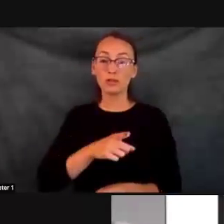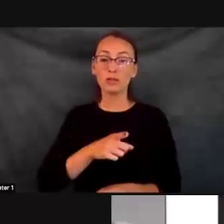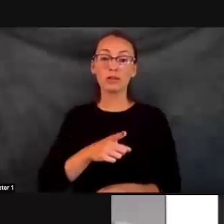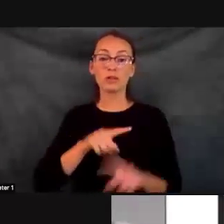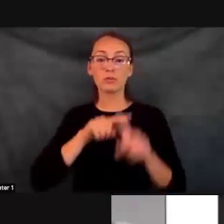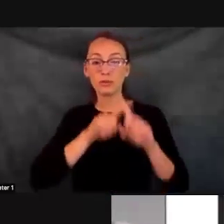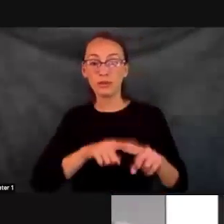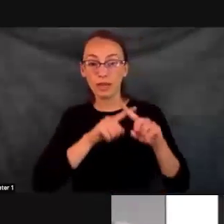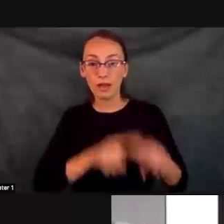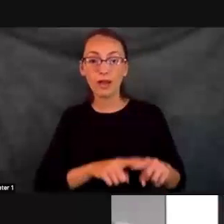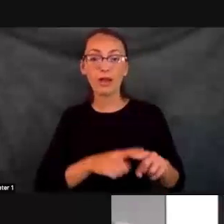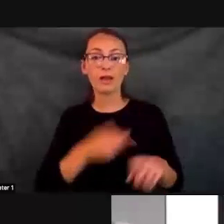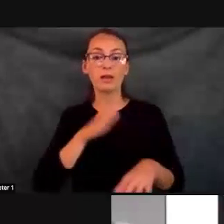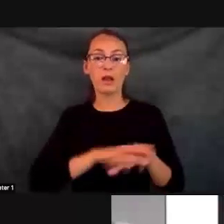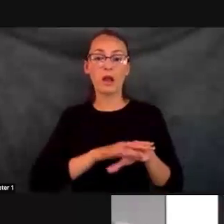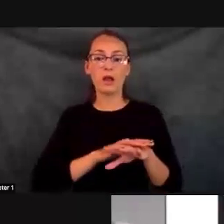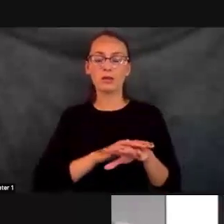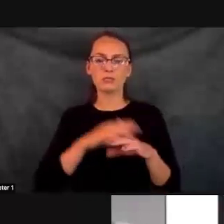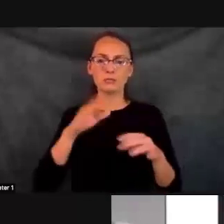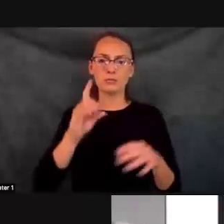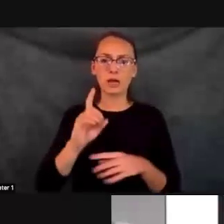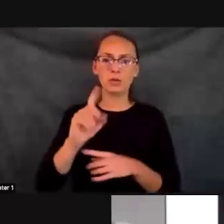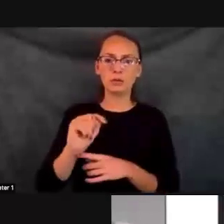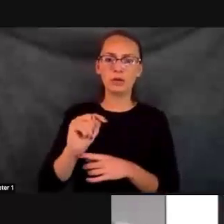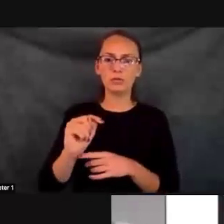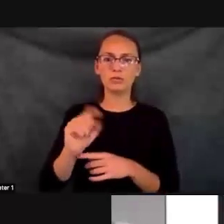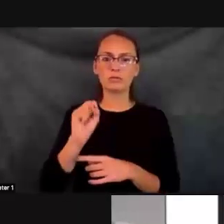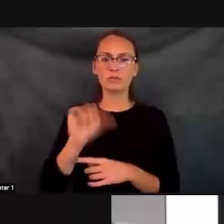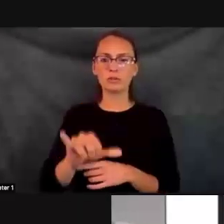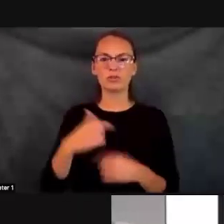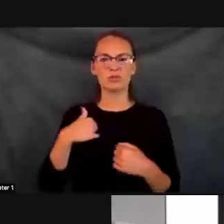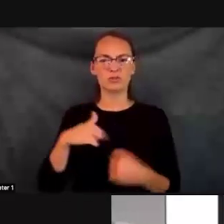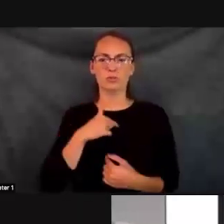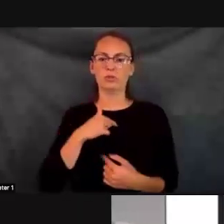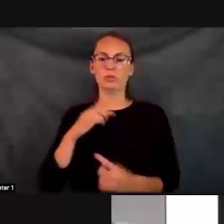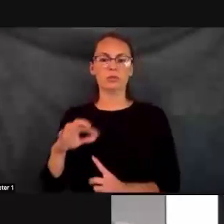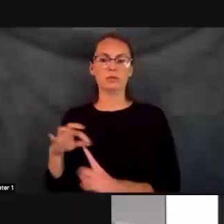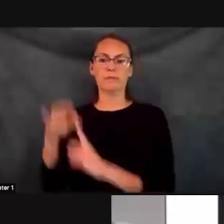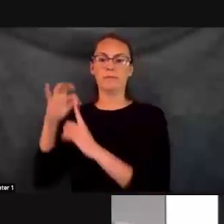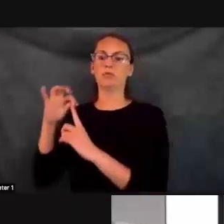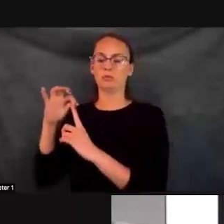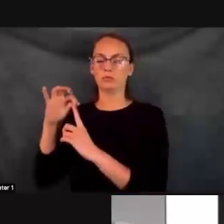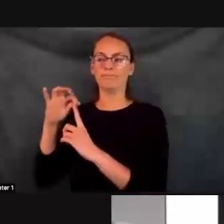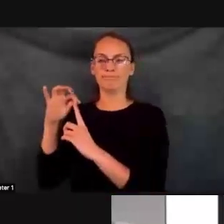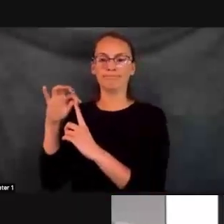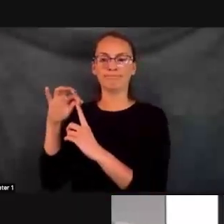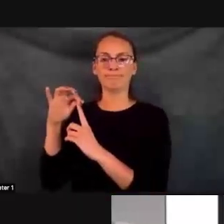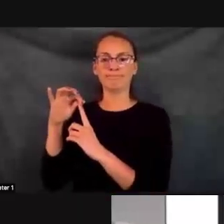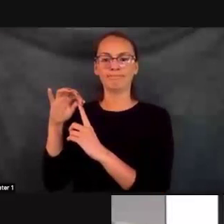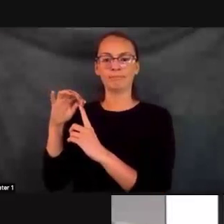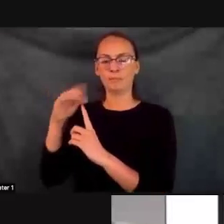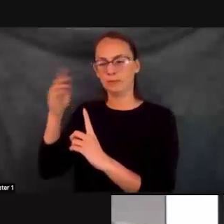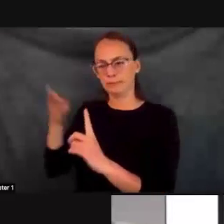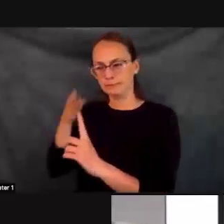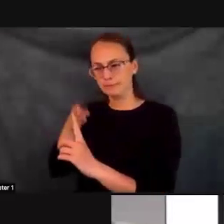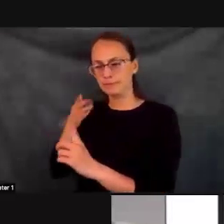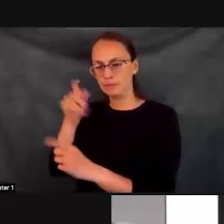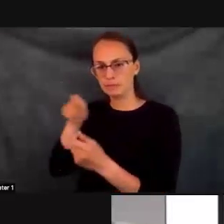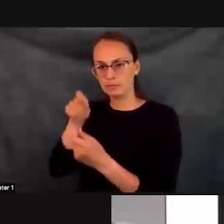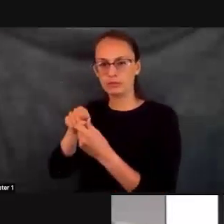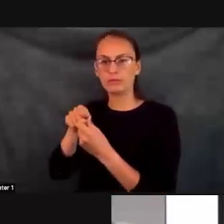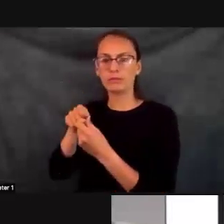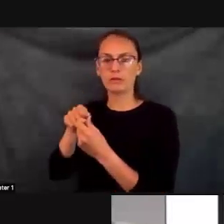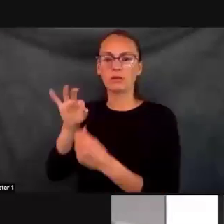Dependemos de la energía del centro de Syracuse para atraer al talento que necesitamos en